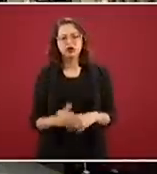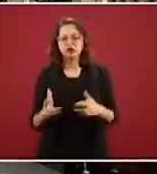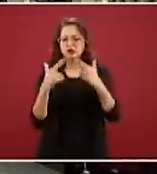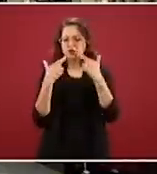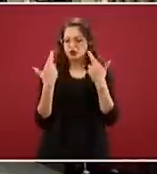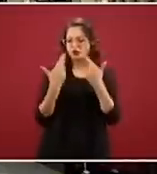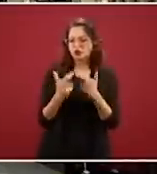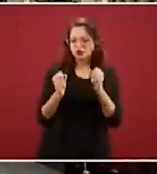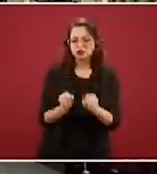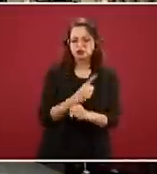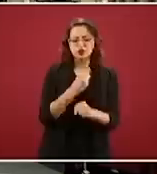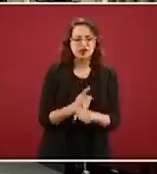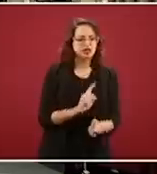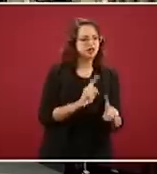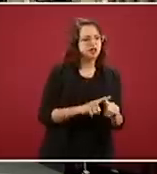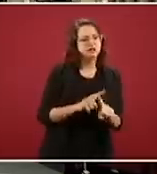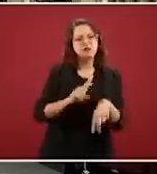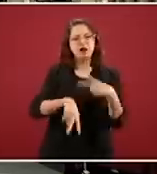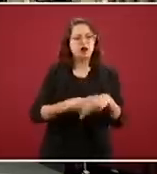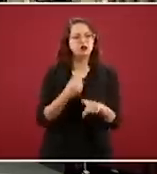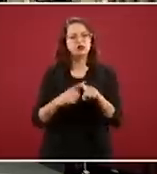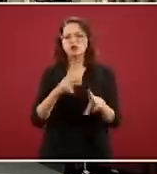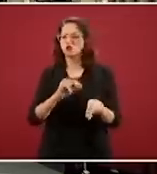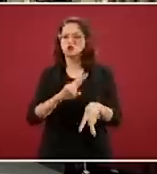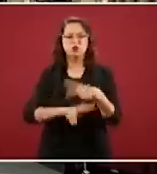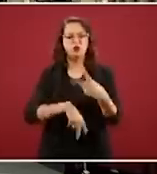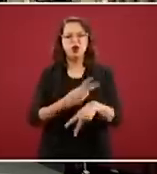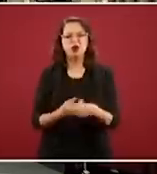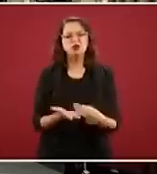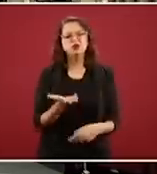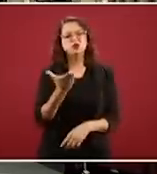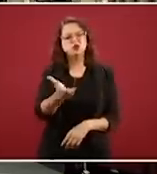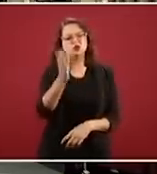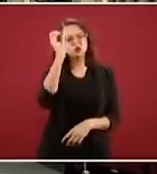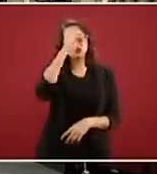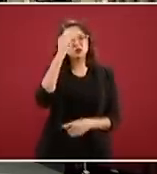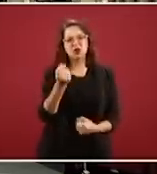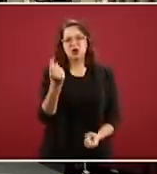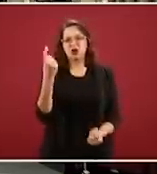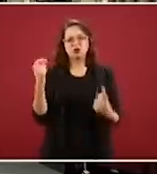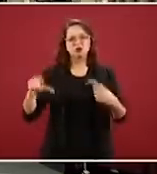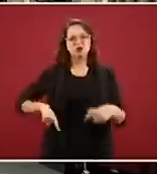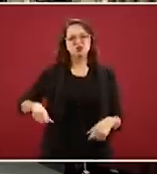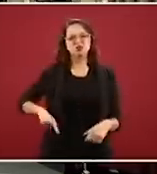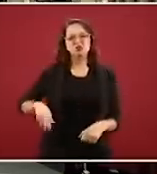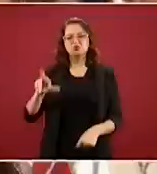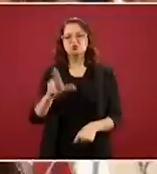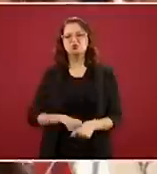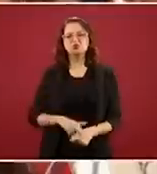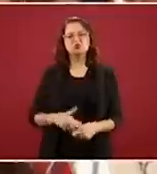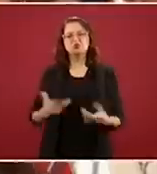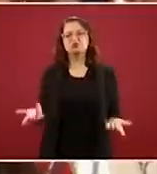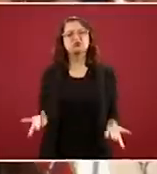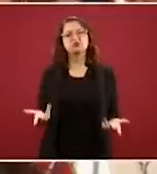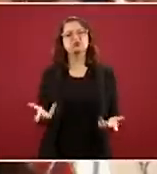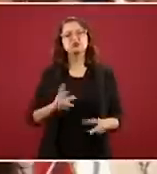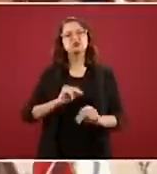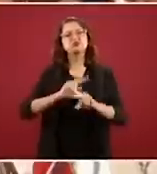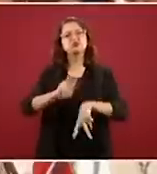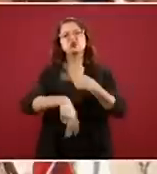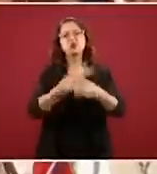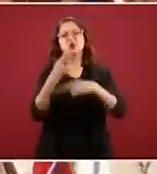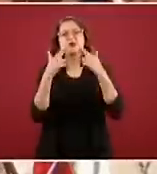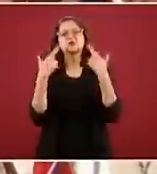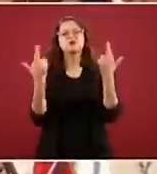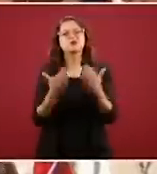de seguridad, ¿qué opinión le merece pues que haya gobernadores que pues simplemente no están acudiendo a